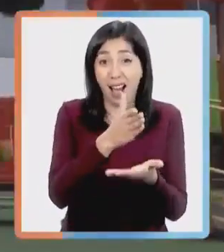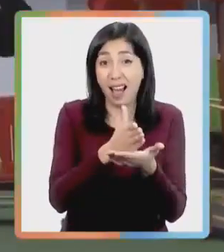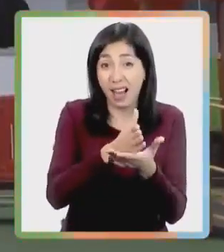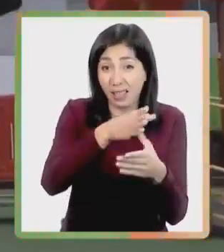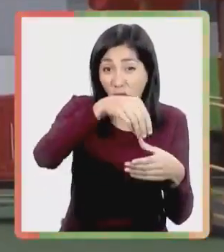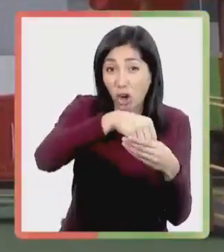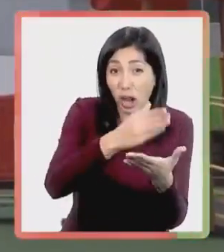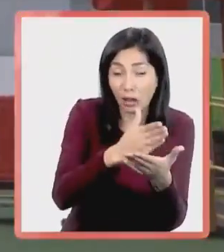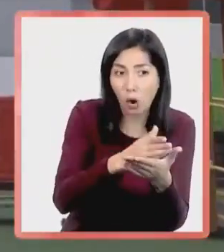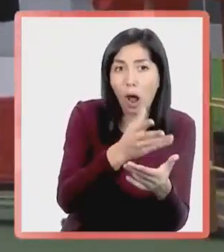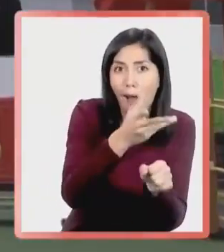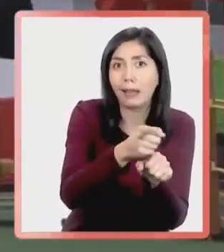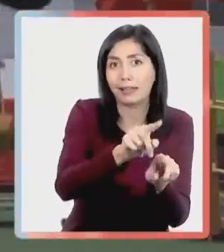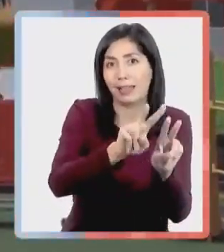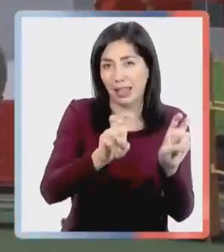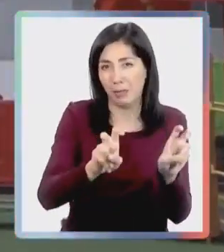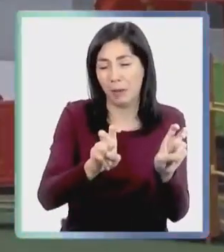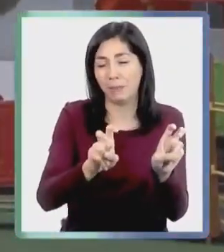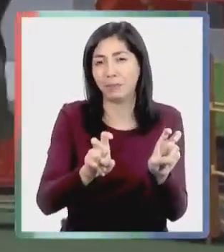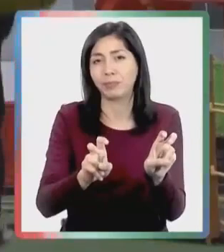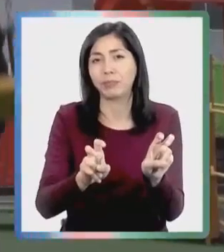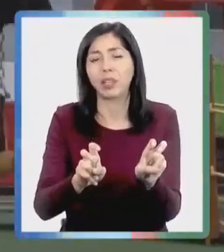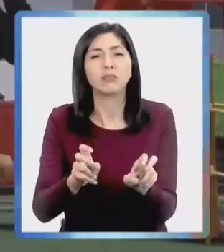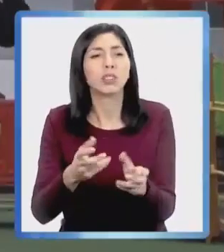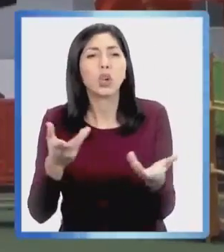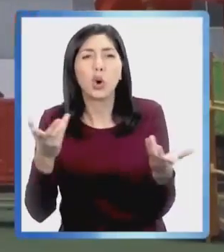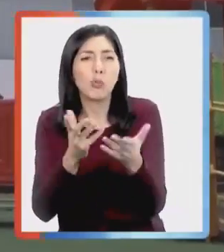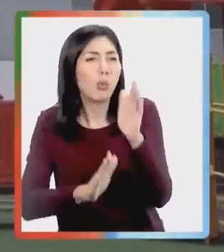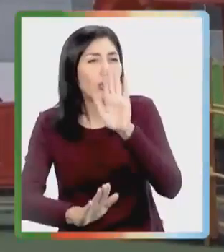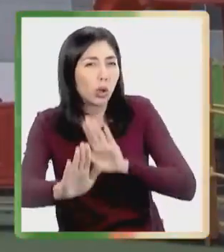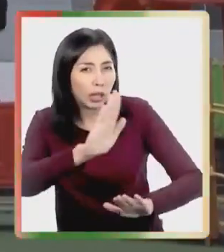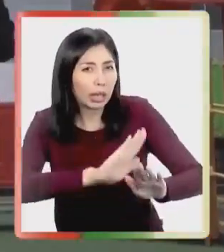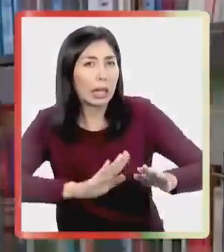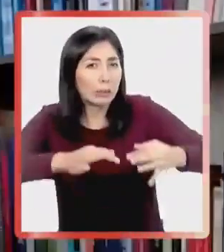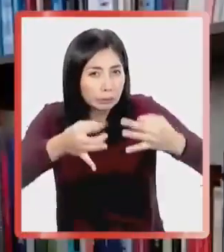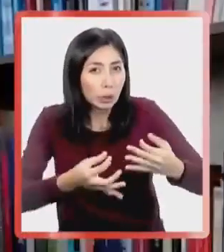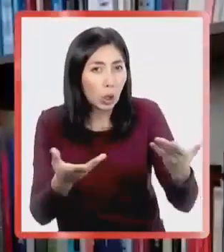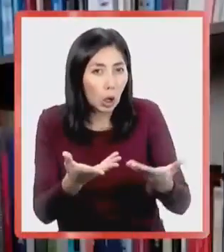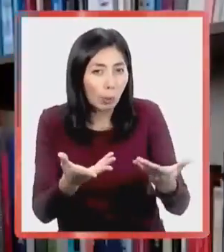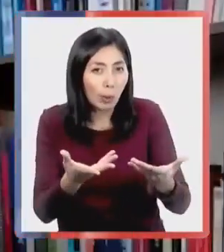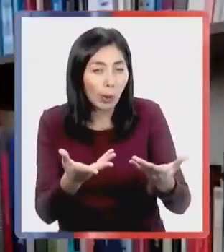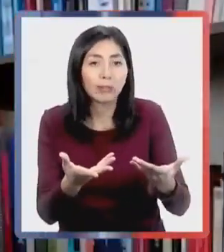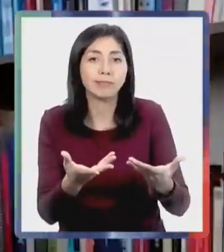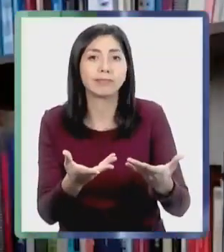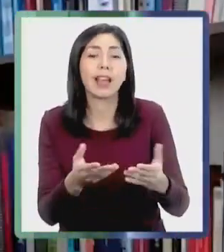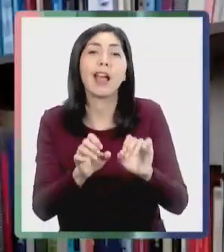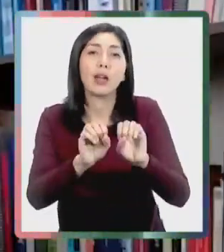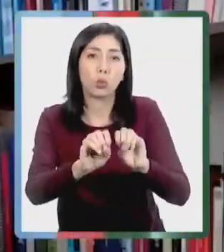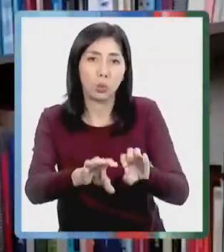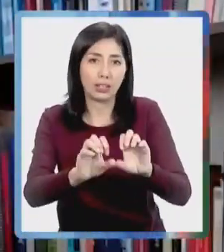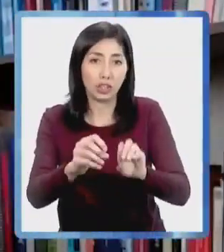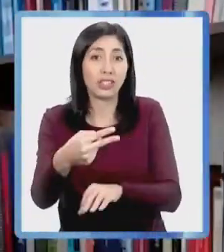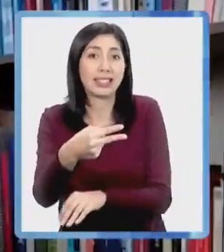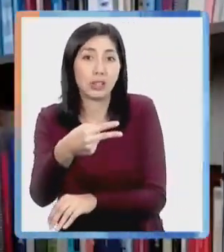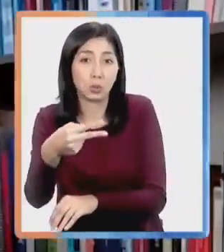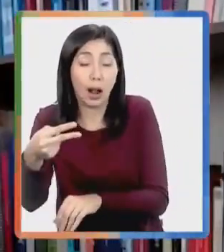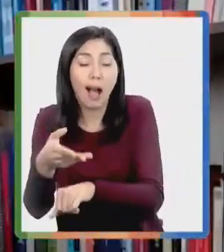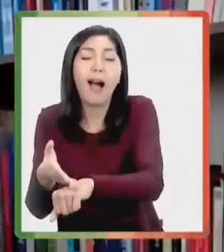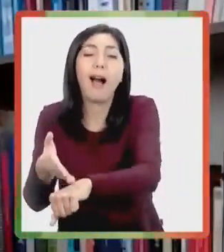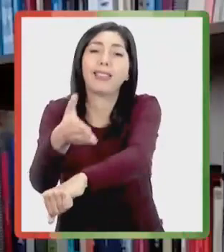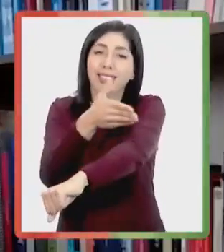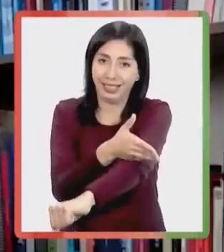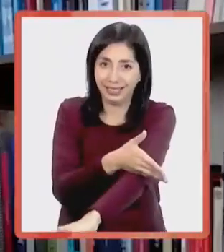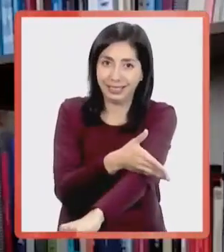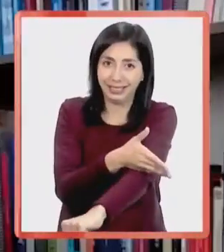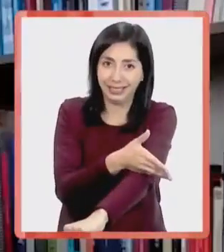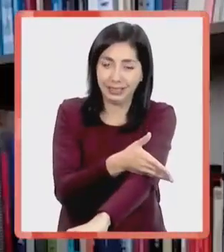temas. Lo que está probado que es protector y que es efectivo para prevenir cosas es una educación sexual que sea